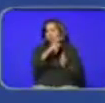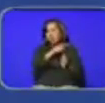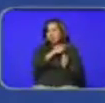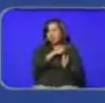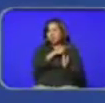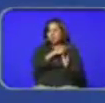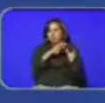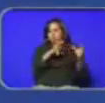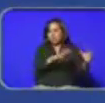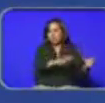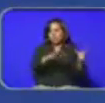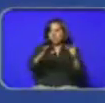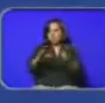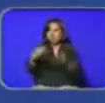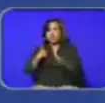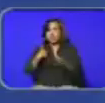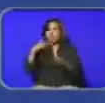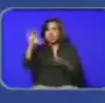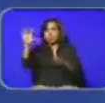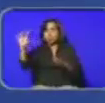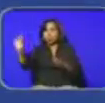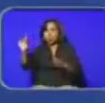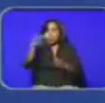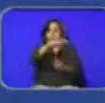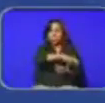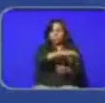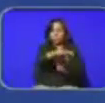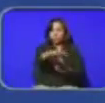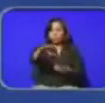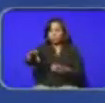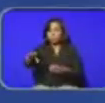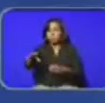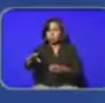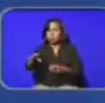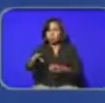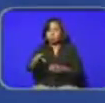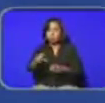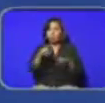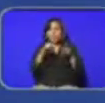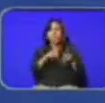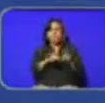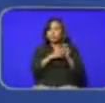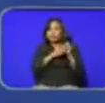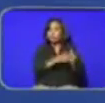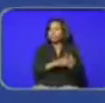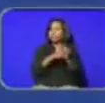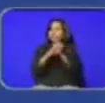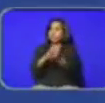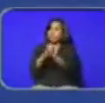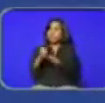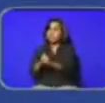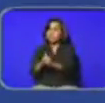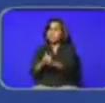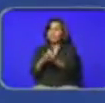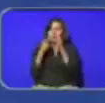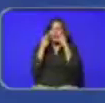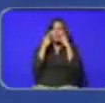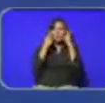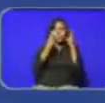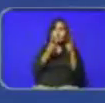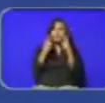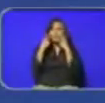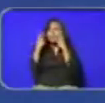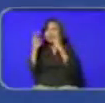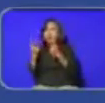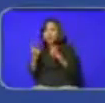haber 8 departamentos, estarían ellos a la cabeza, encargados de todo lo que sería verificar que el diseño curricular